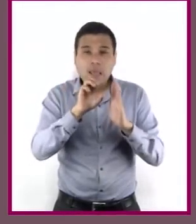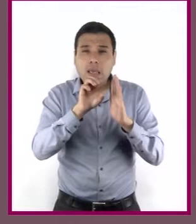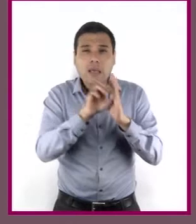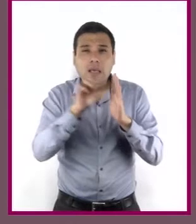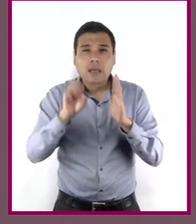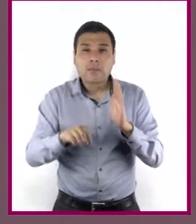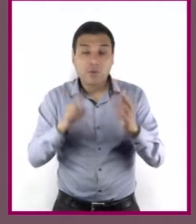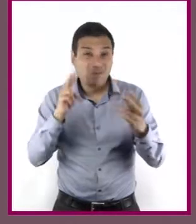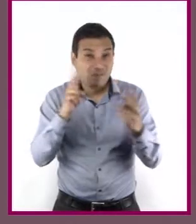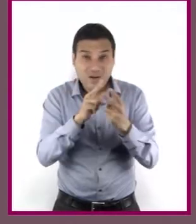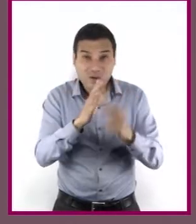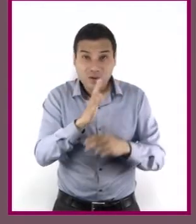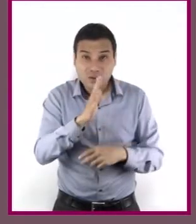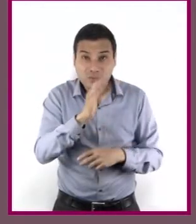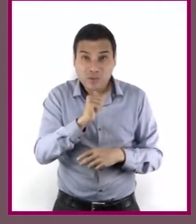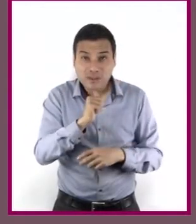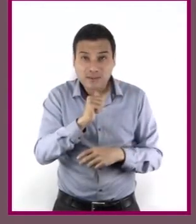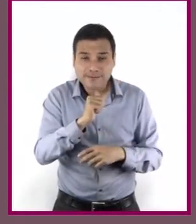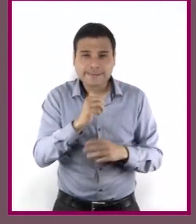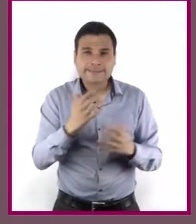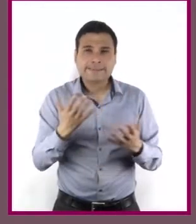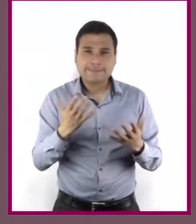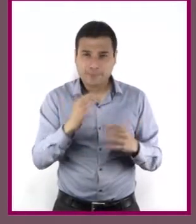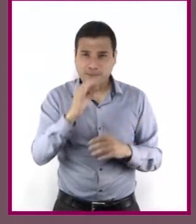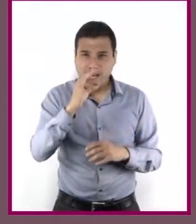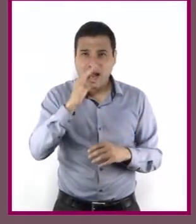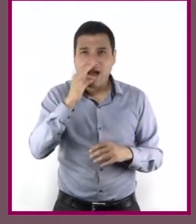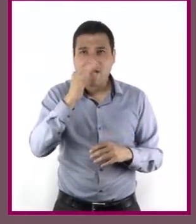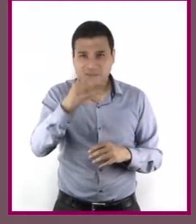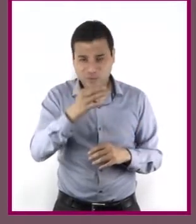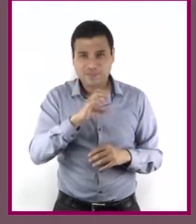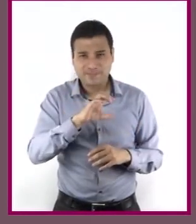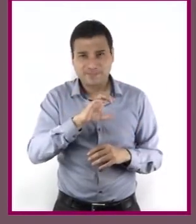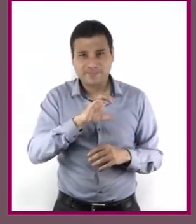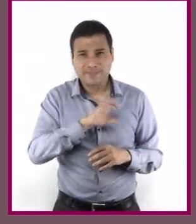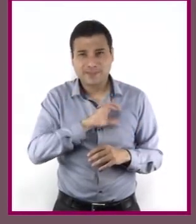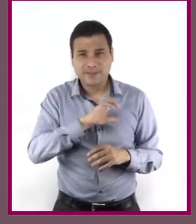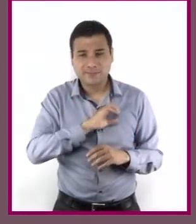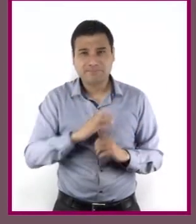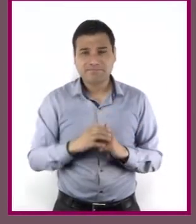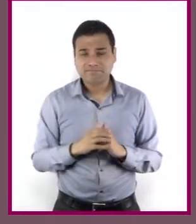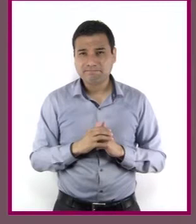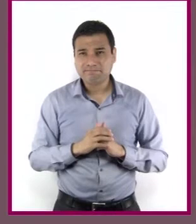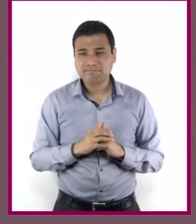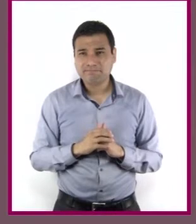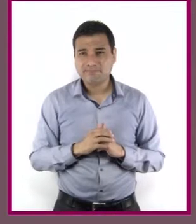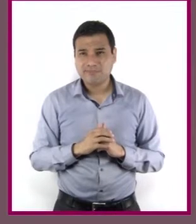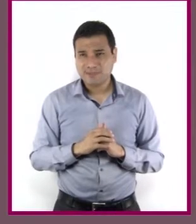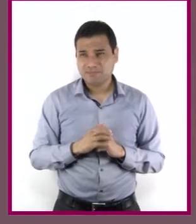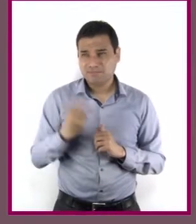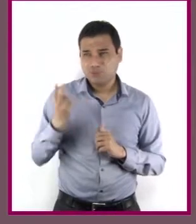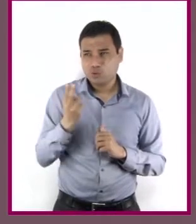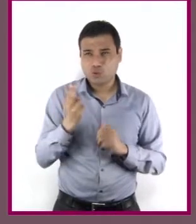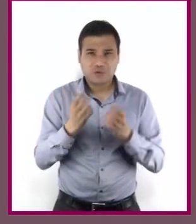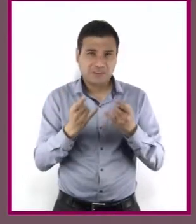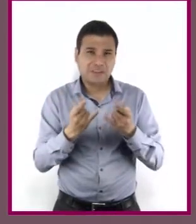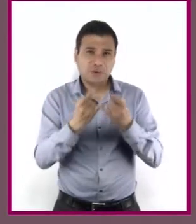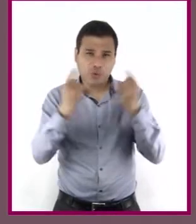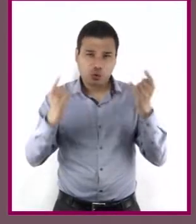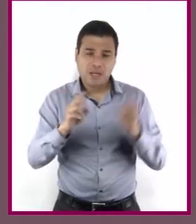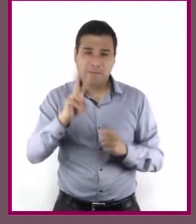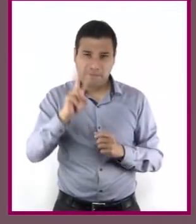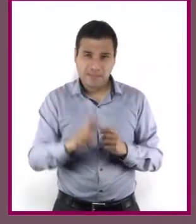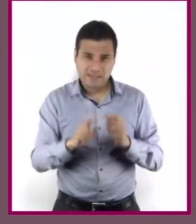nunca jamás, entonces, querida Mashana, sabrás como mínimo nuestra verdadera historia.